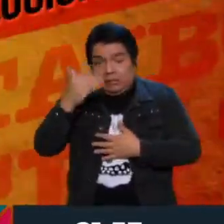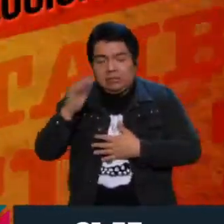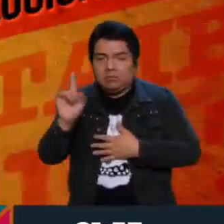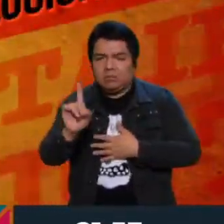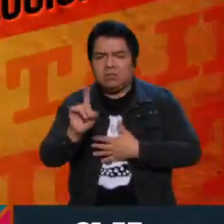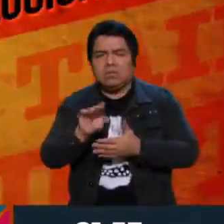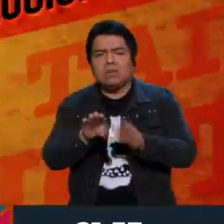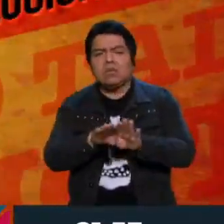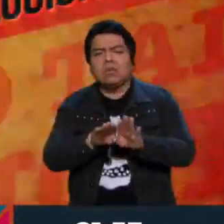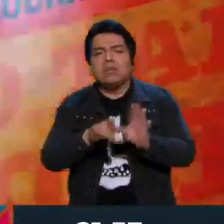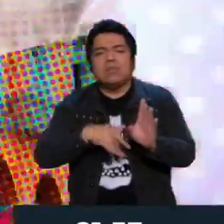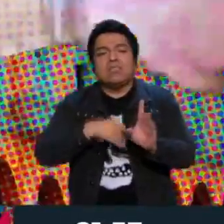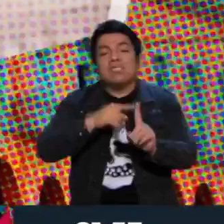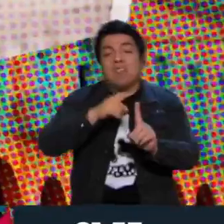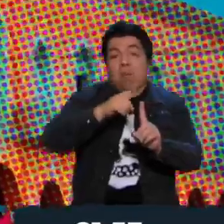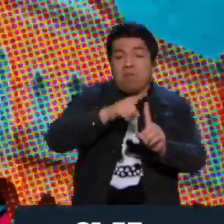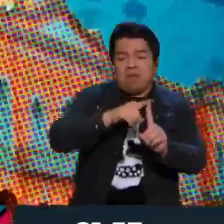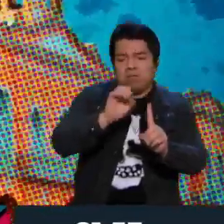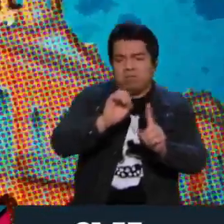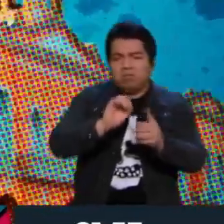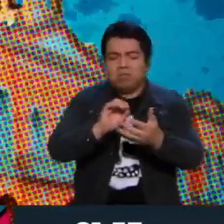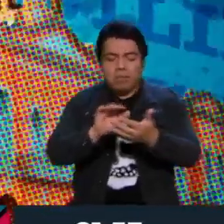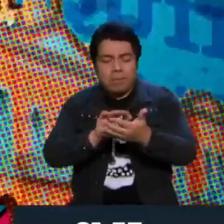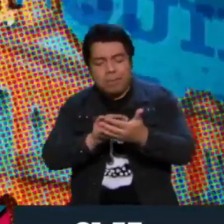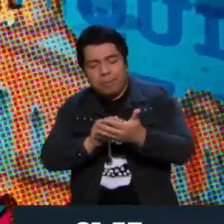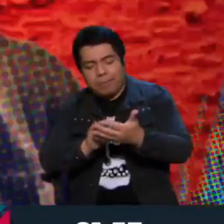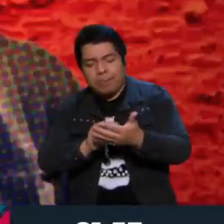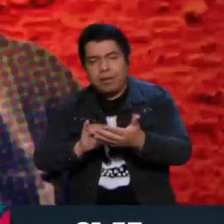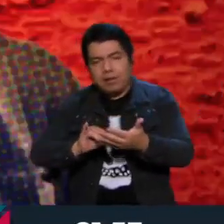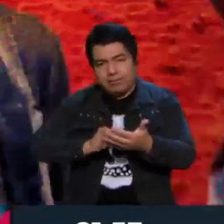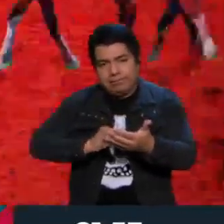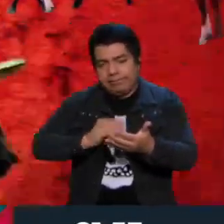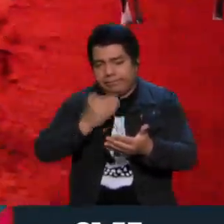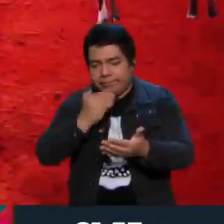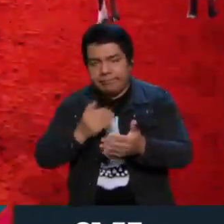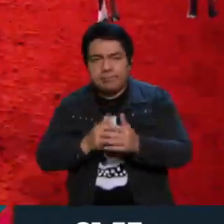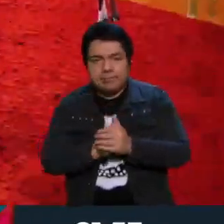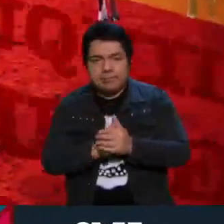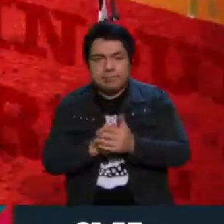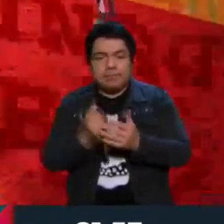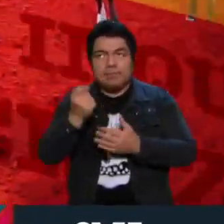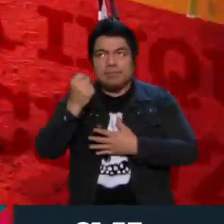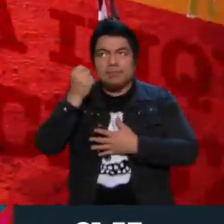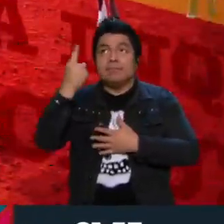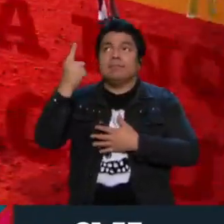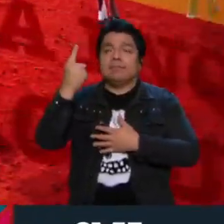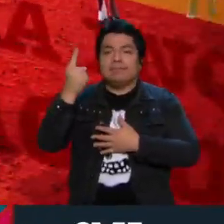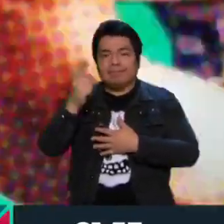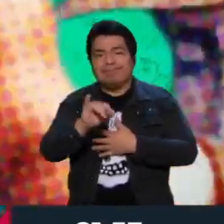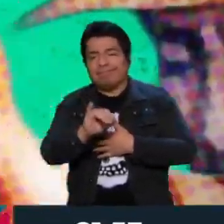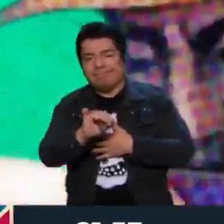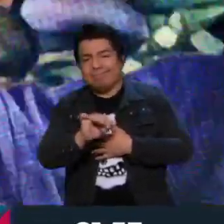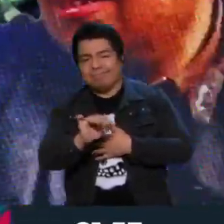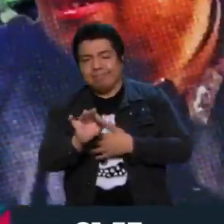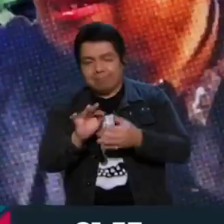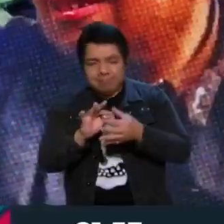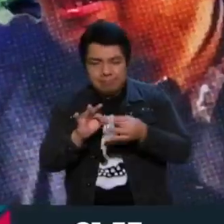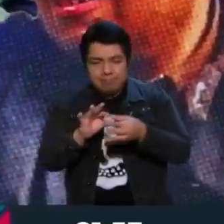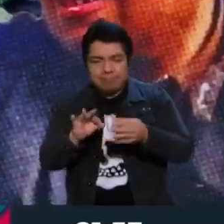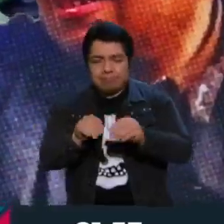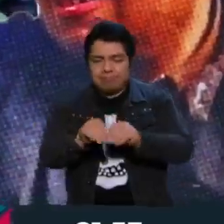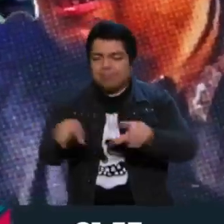una tarea de la escuela, sino que sea algo realmente interesante. Entonces allí surgió el que pudiéramos hablar de qué